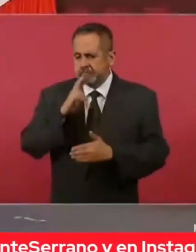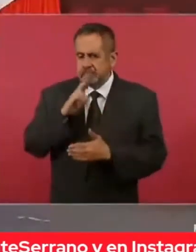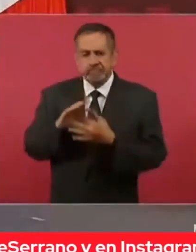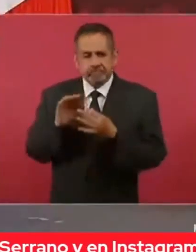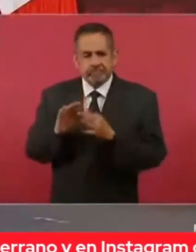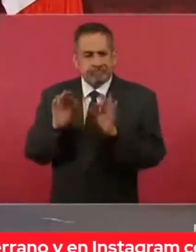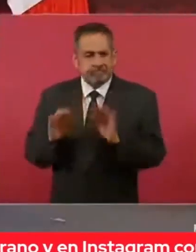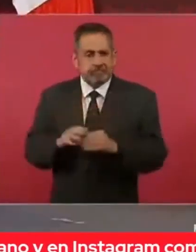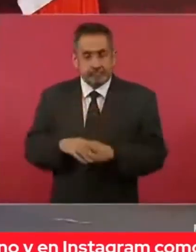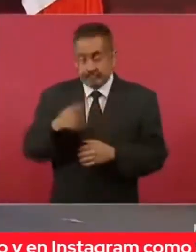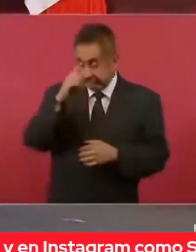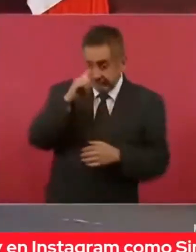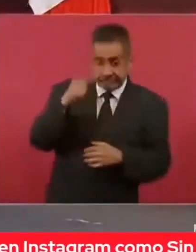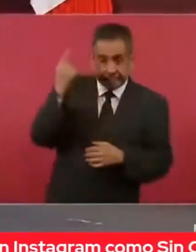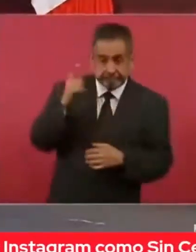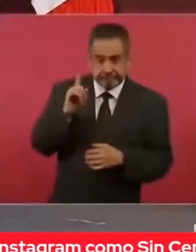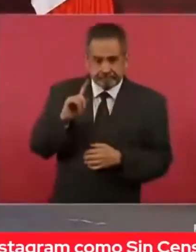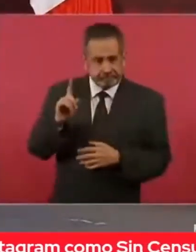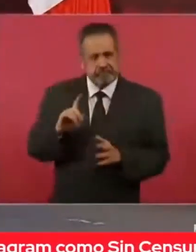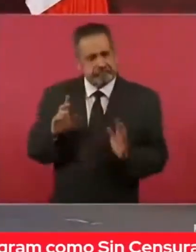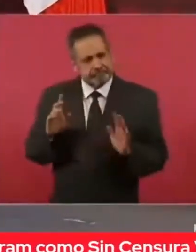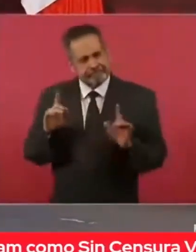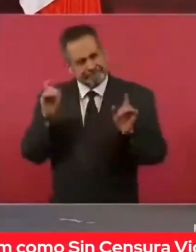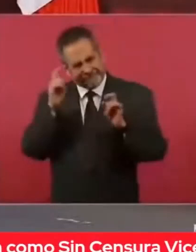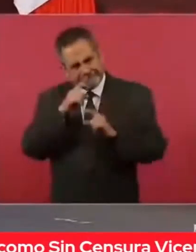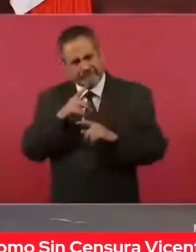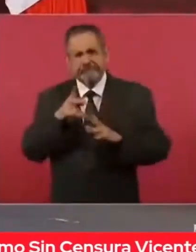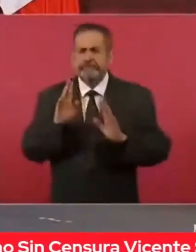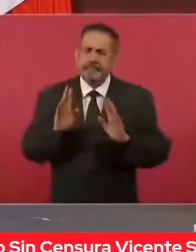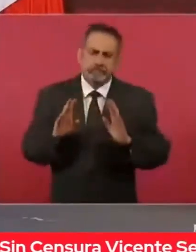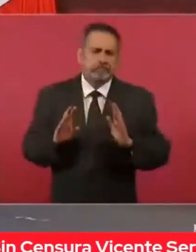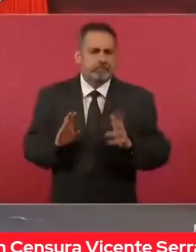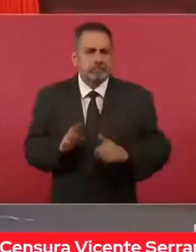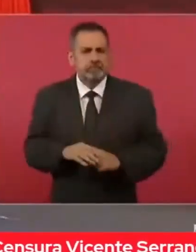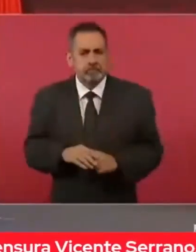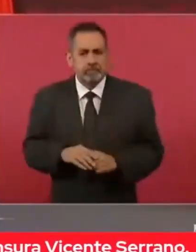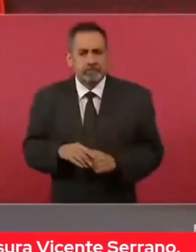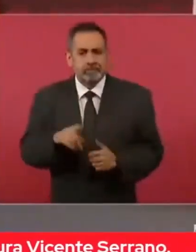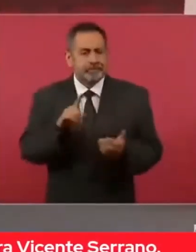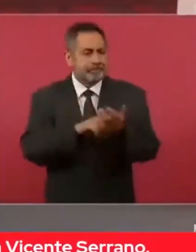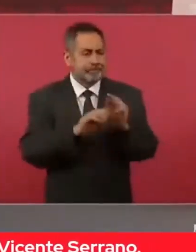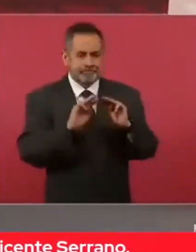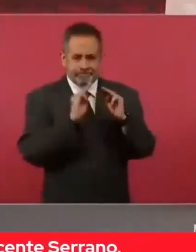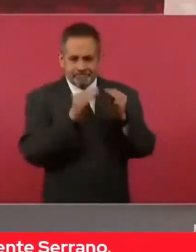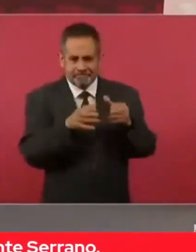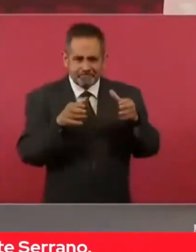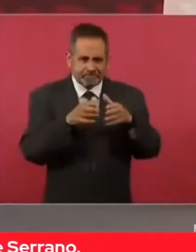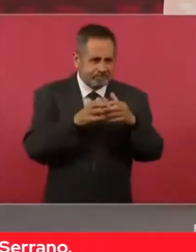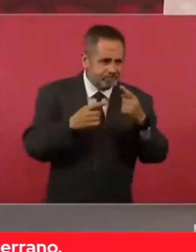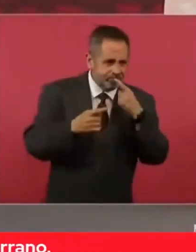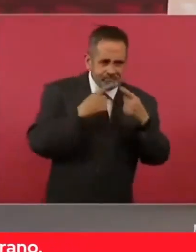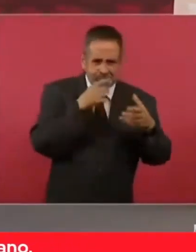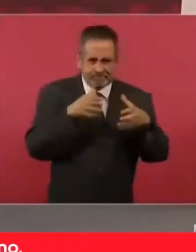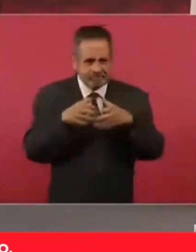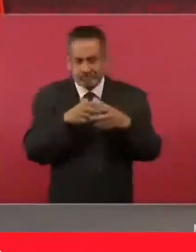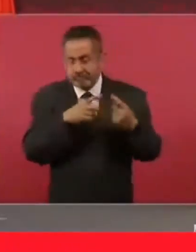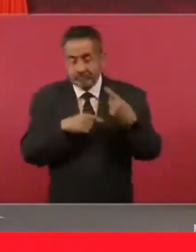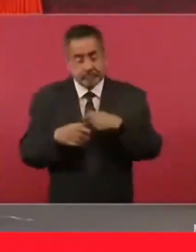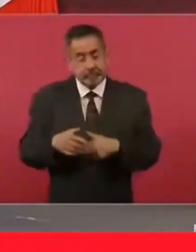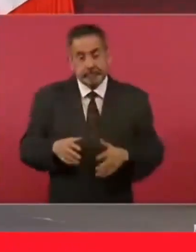no es fácil porque las bandas que están operando aquí